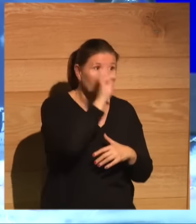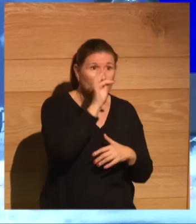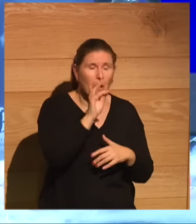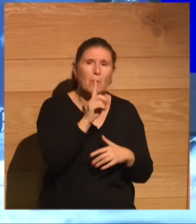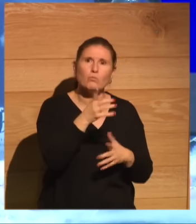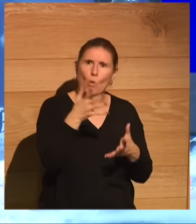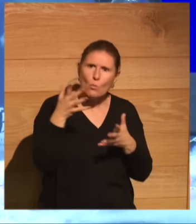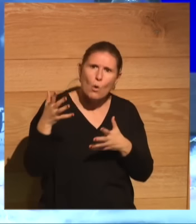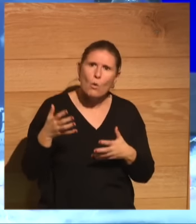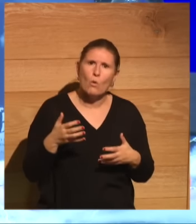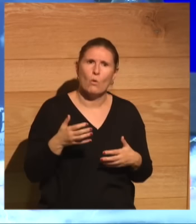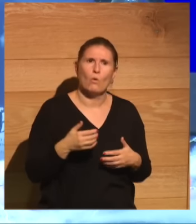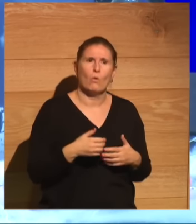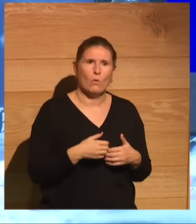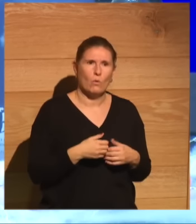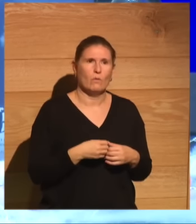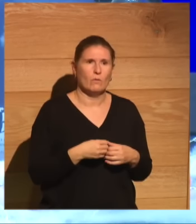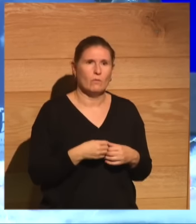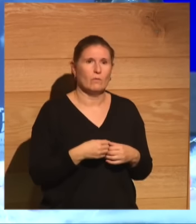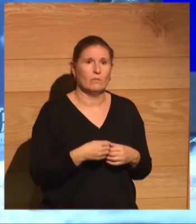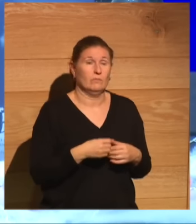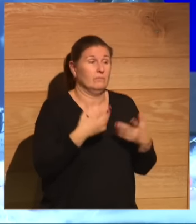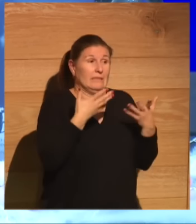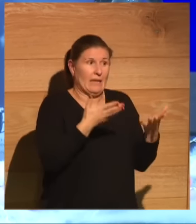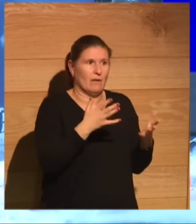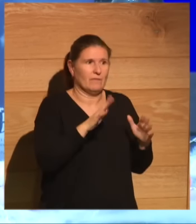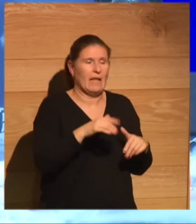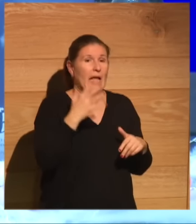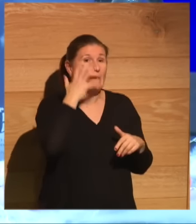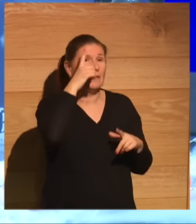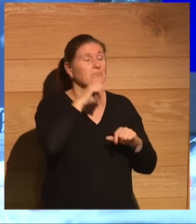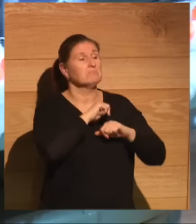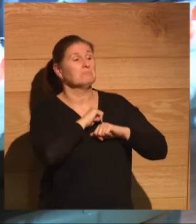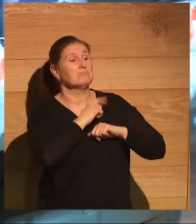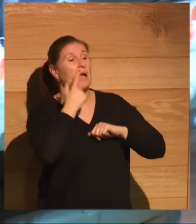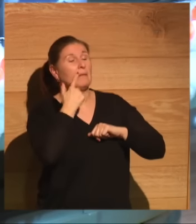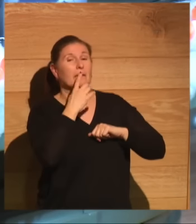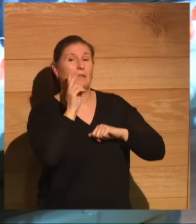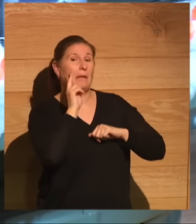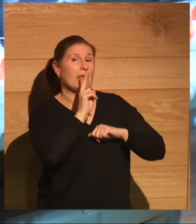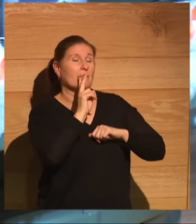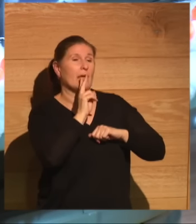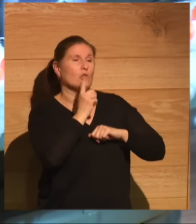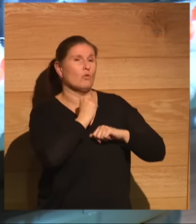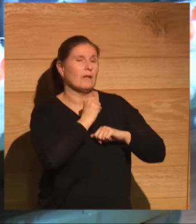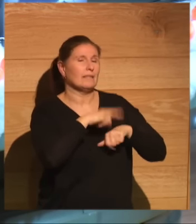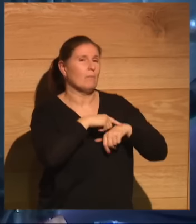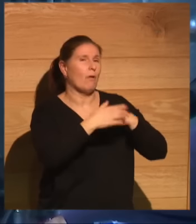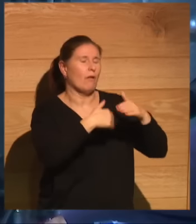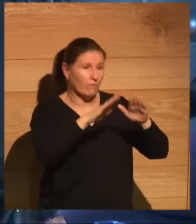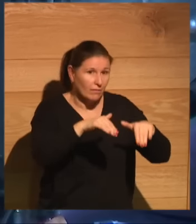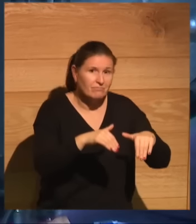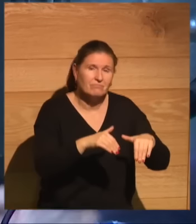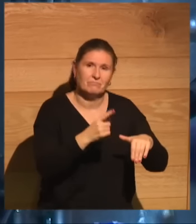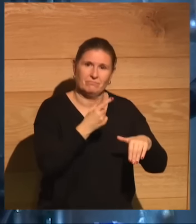claro. Sí, es que te... Creo que te lo comenté, además. El tío se ha sentado ahí a esperar a que las películas vayan cogiendo poso por sí mismas. O sea, no solo es